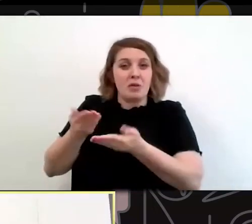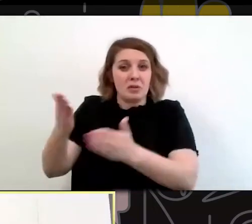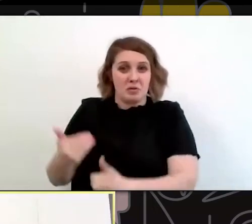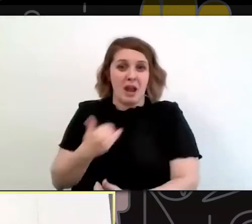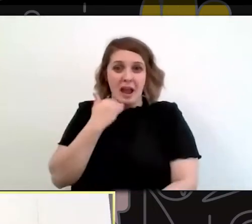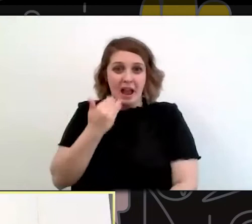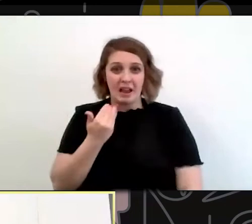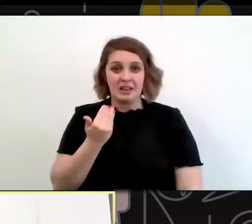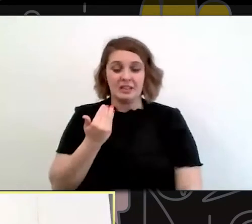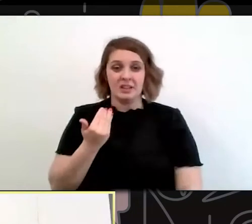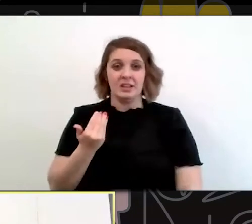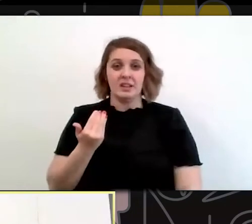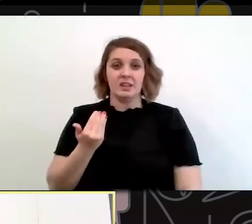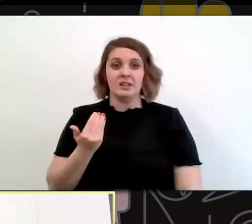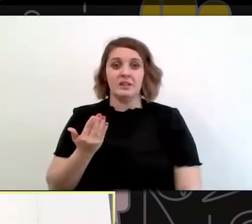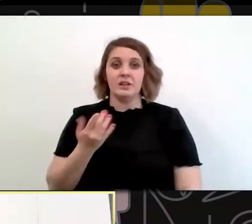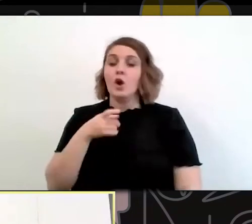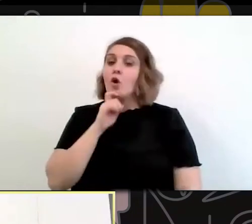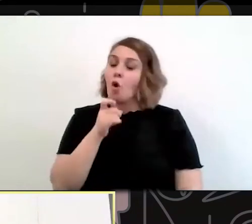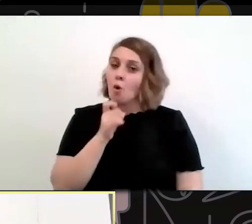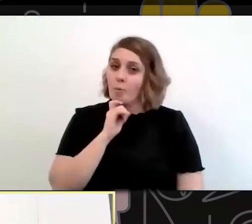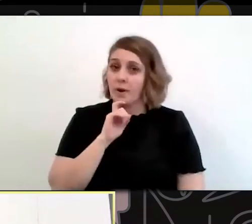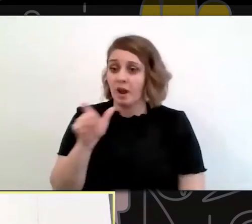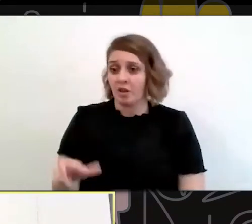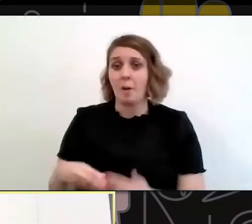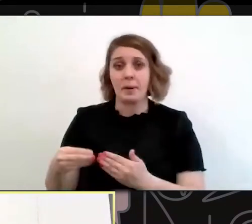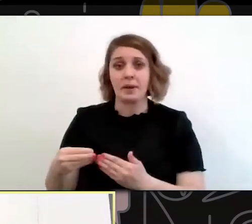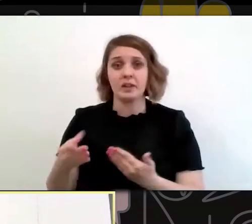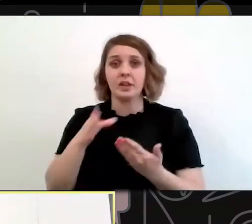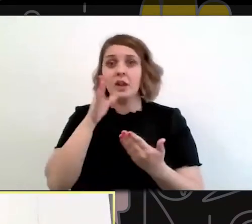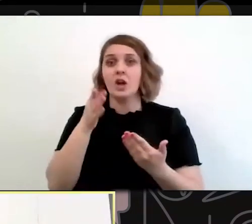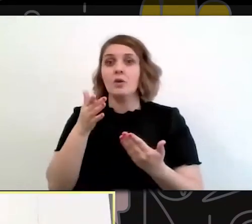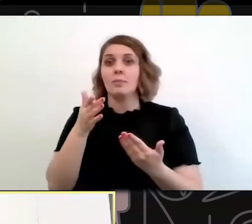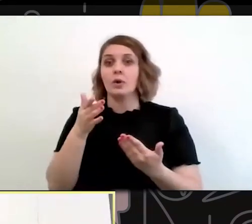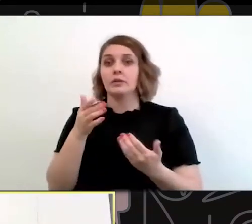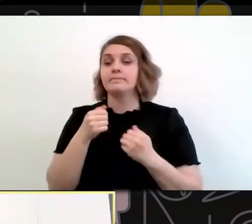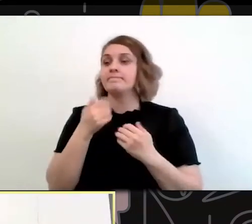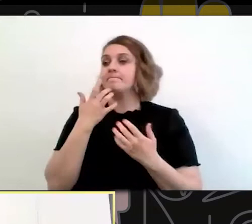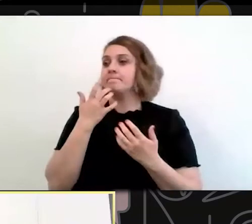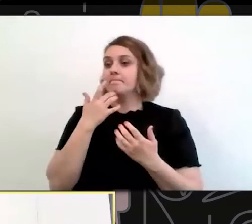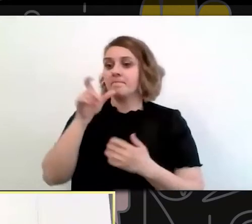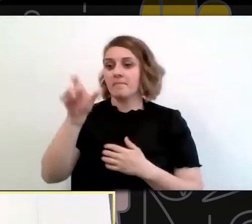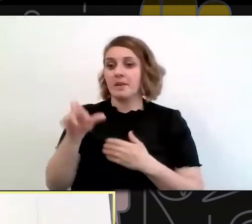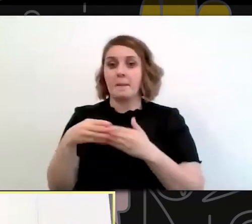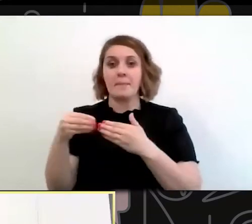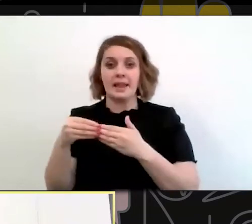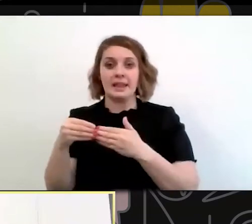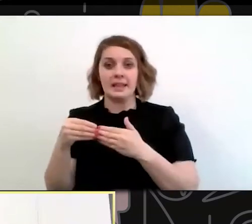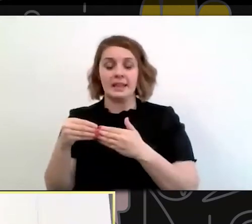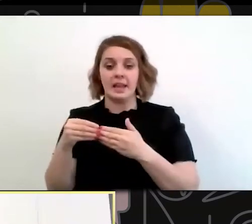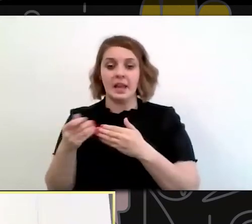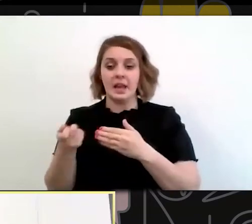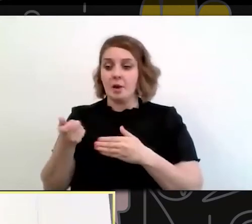pacientes es muy complicado. Muy complicado porque ¿qué datos le puede volcar el paciente al profesional